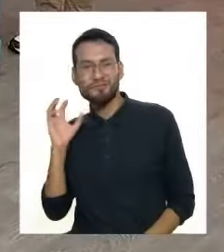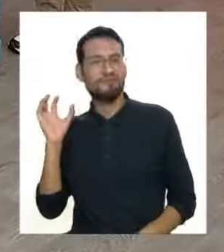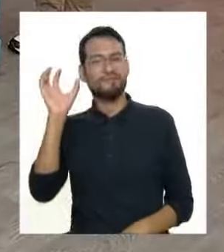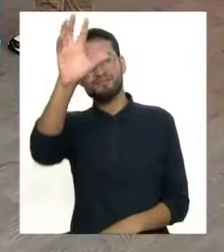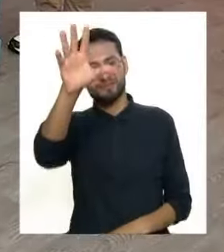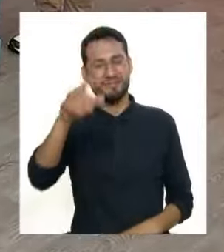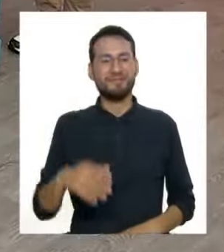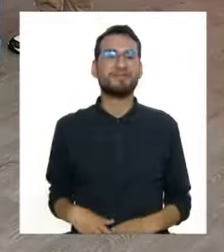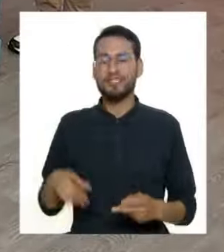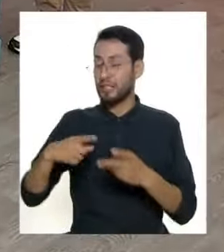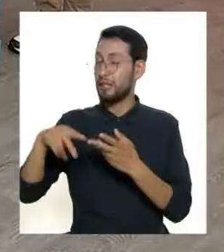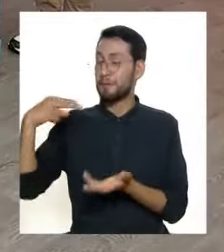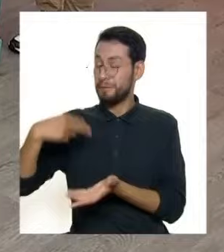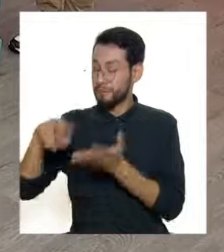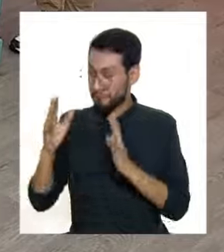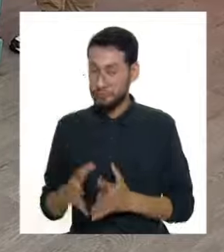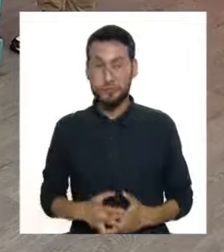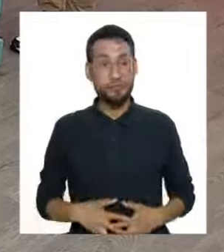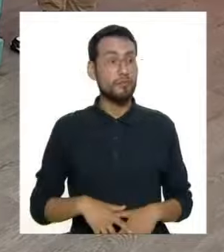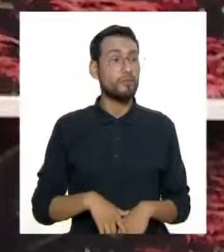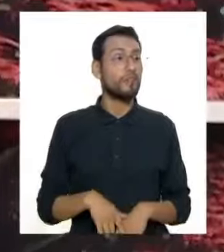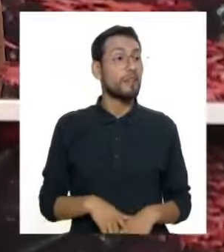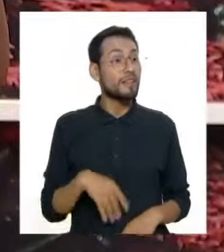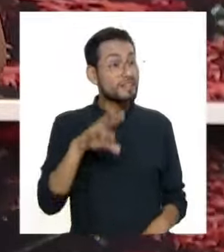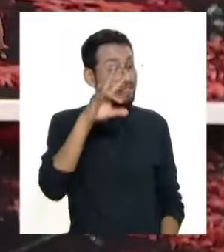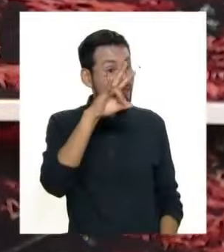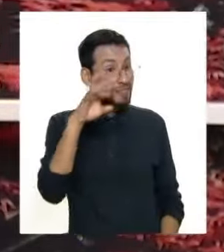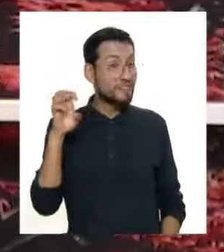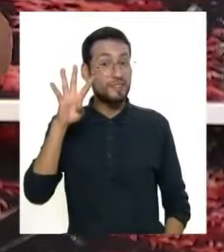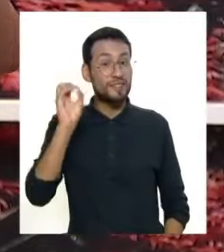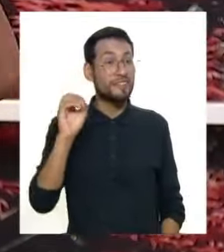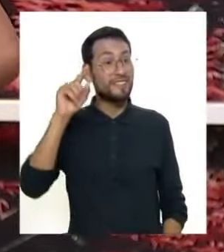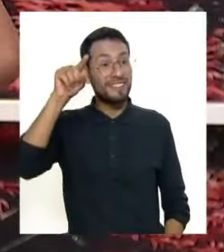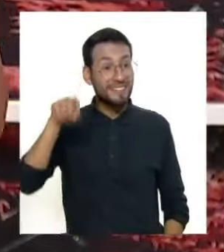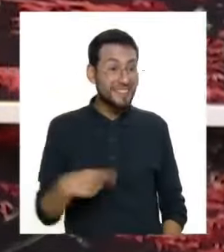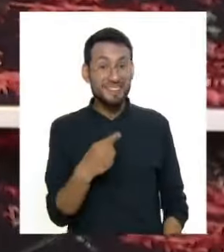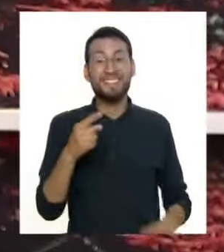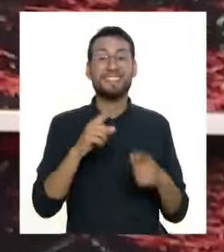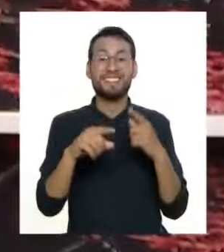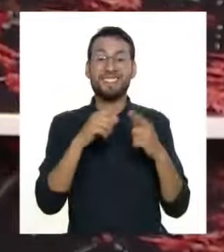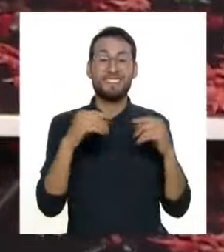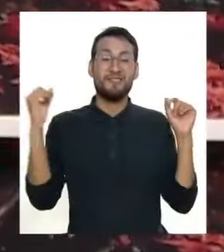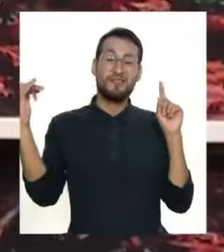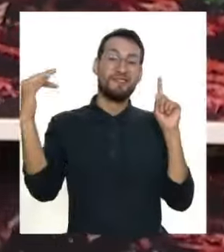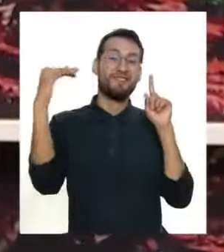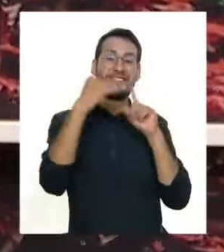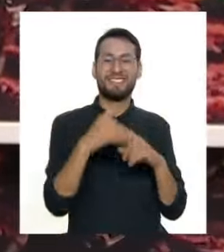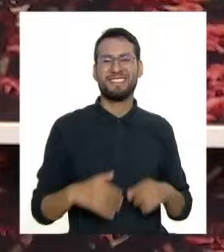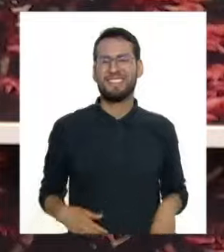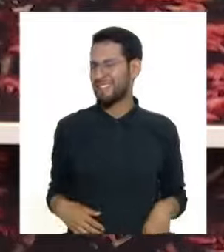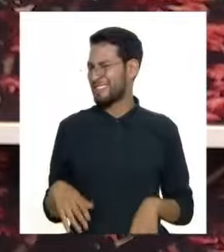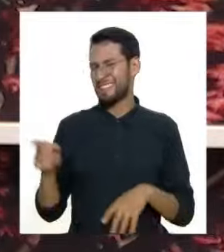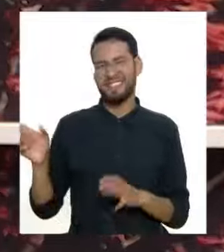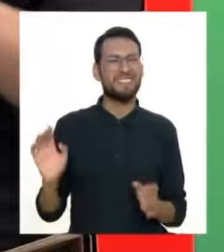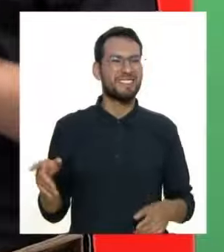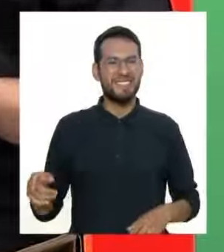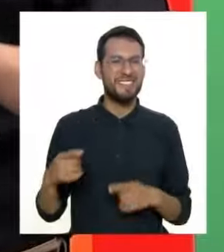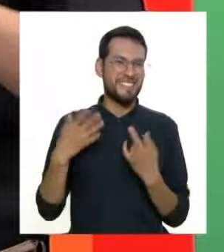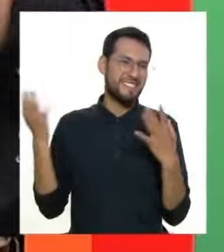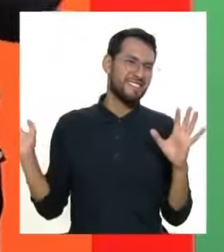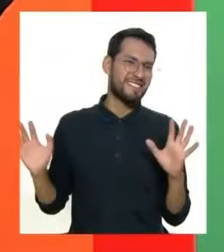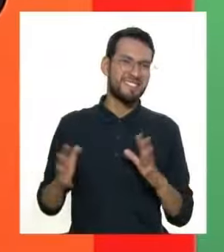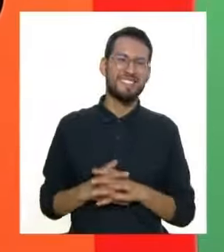bola. Bailarín. Ahora tiene 740 mil seguidores. No, no, no. Es un antipático. Por